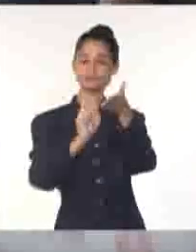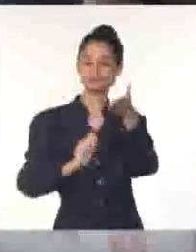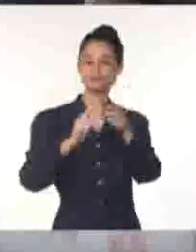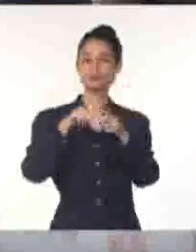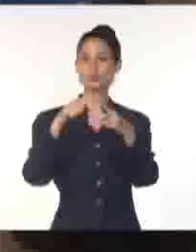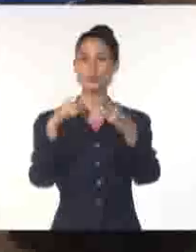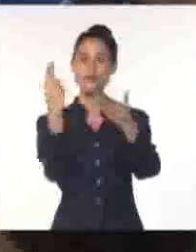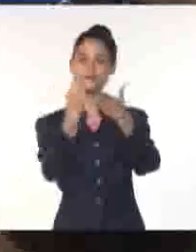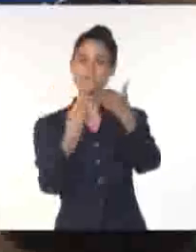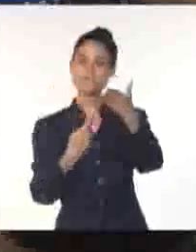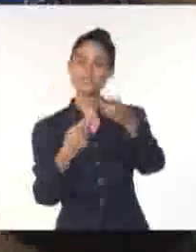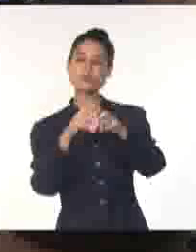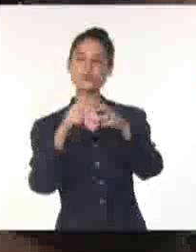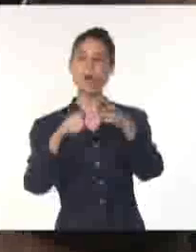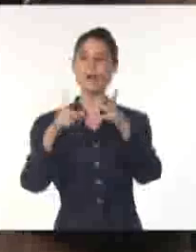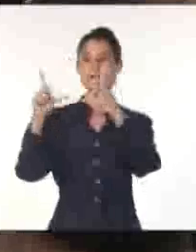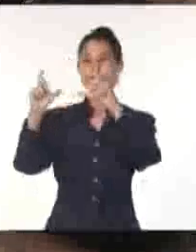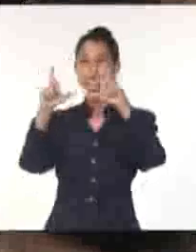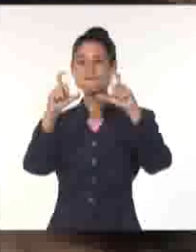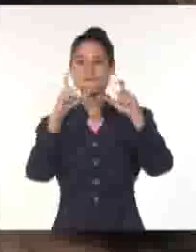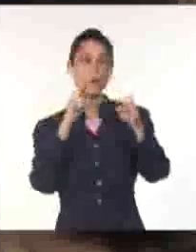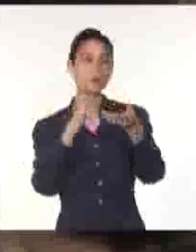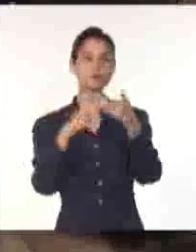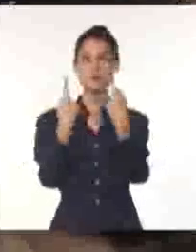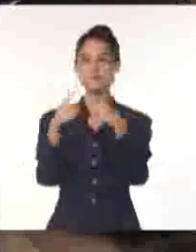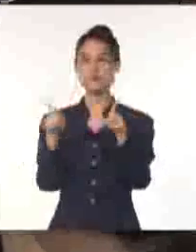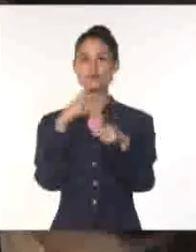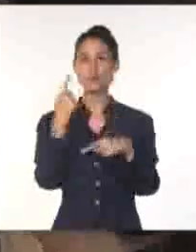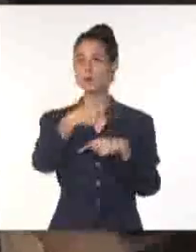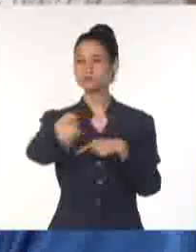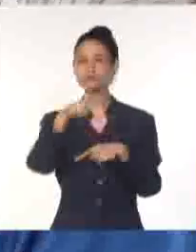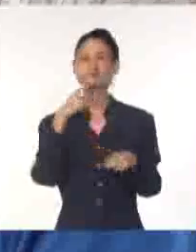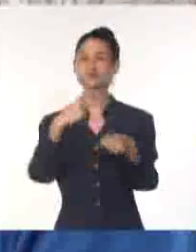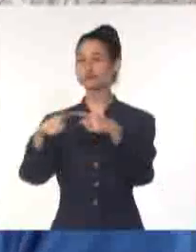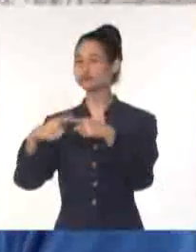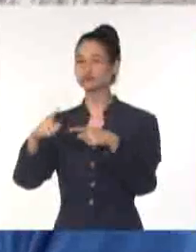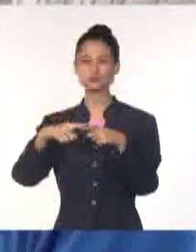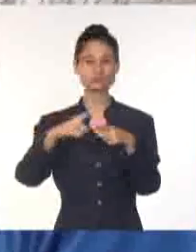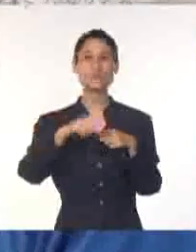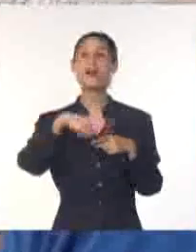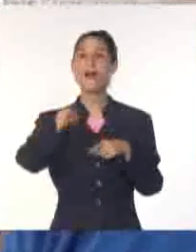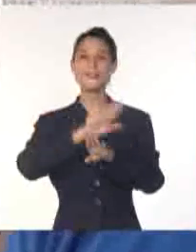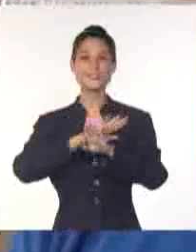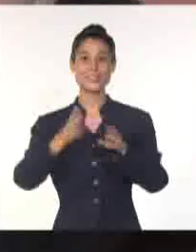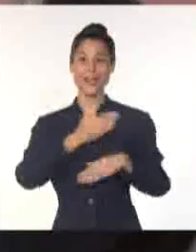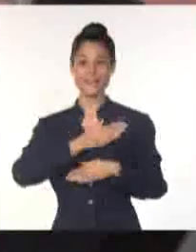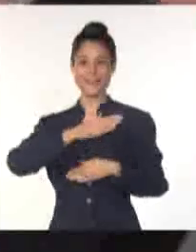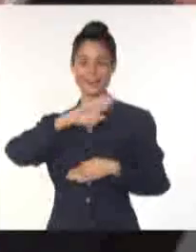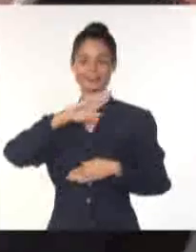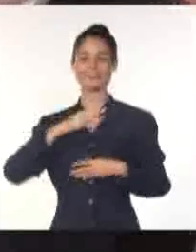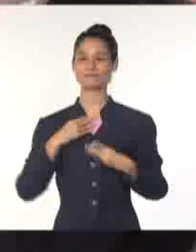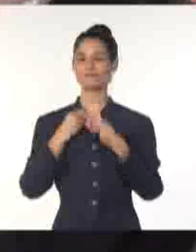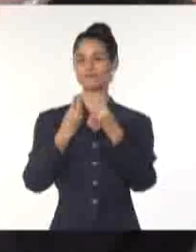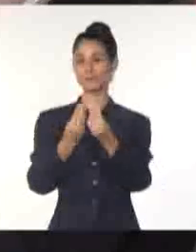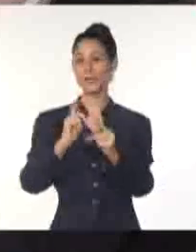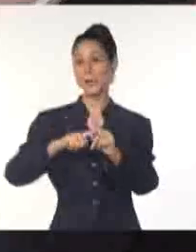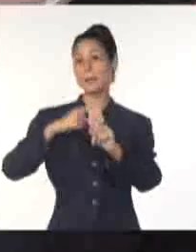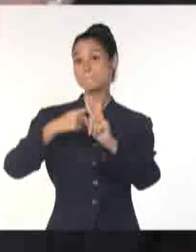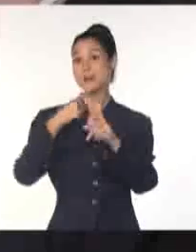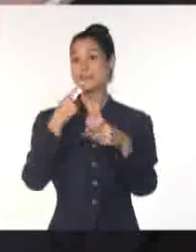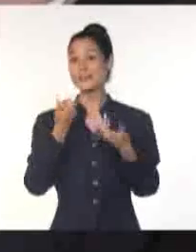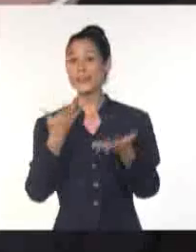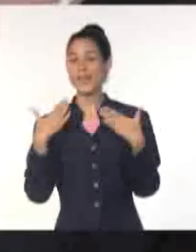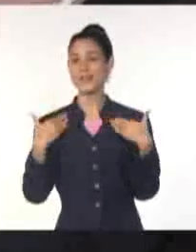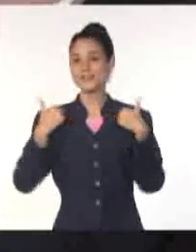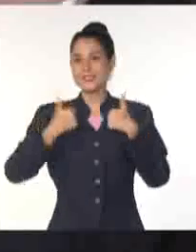visuales, promoción, audiovisuales, música y artes escénicas, en esta cita que contó con la presencia del funcionario del Comité Central del